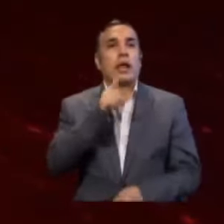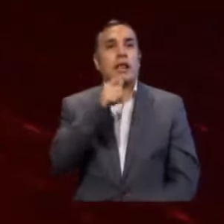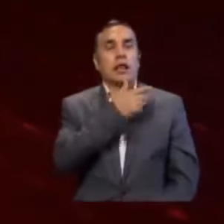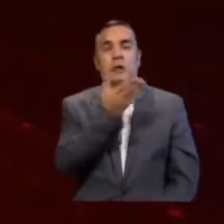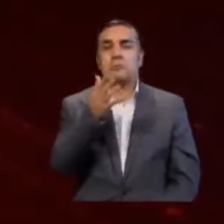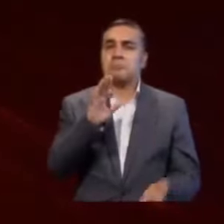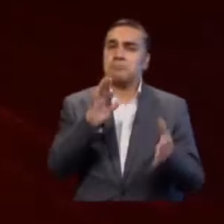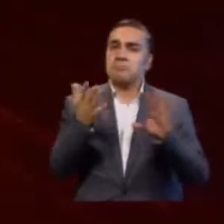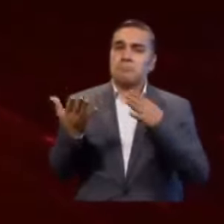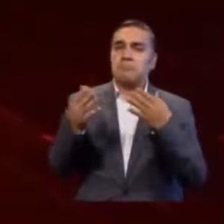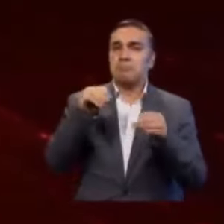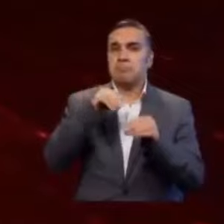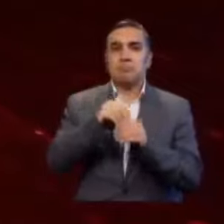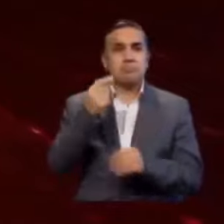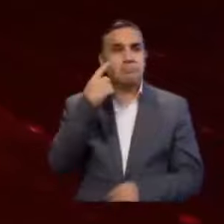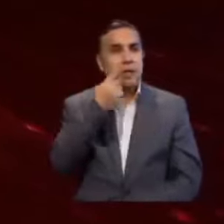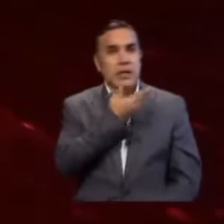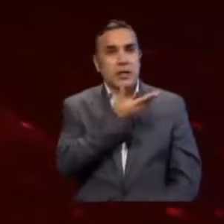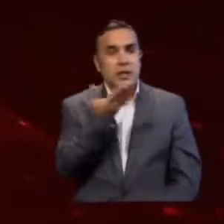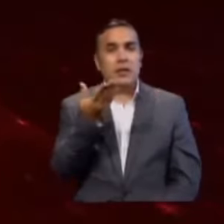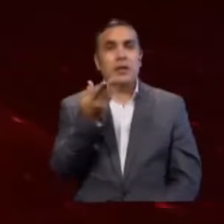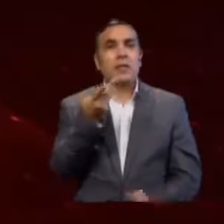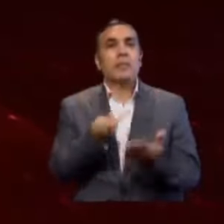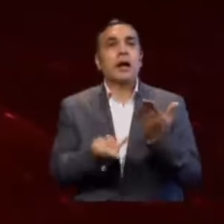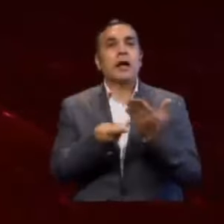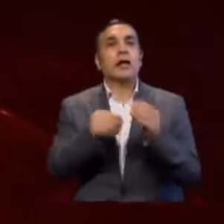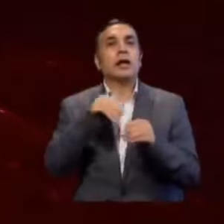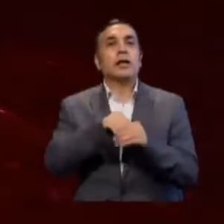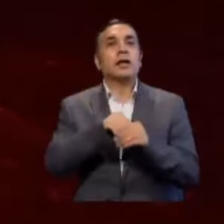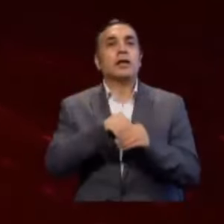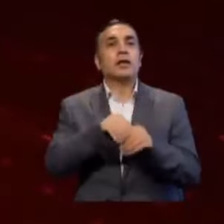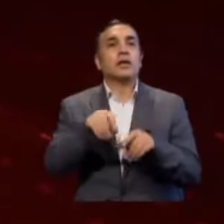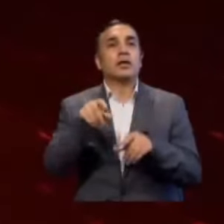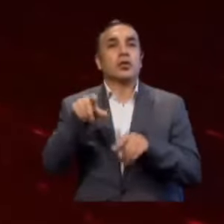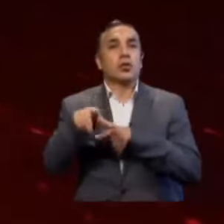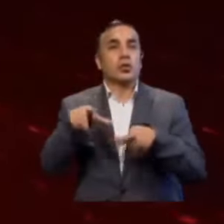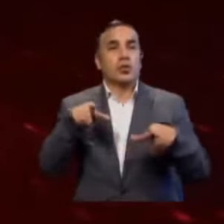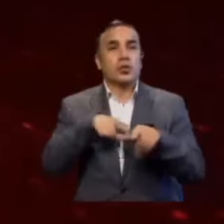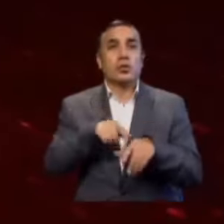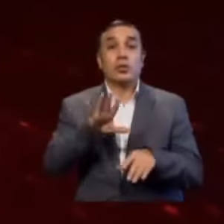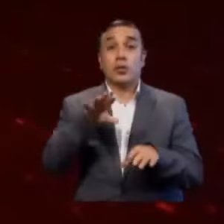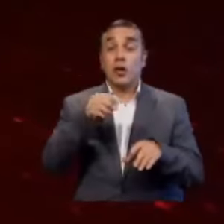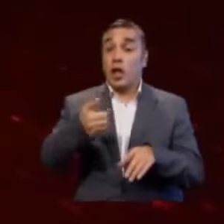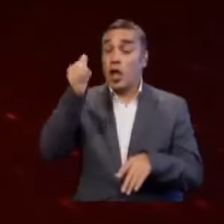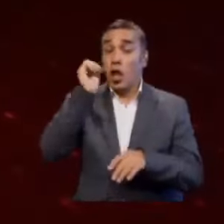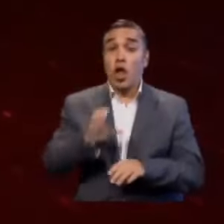Más o menos es el panorama de lo que se ha vivido acá en el litoral ecuatoriano.